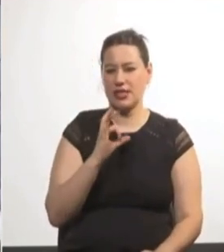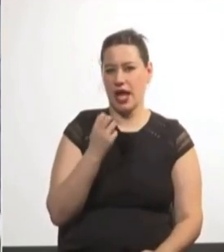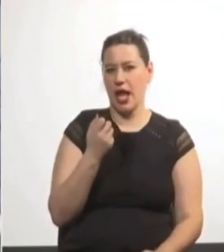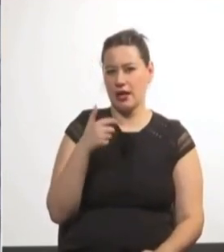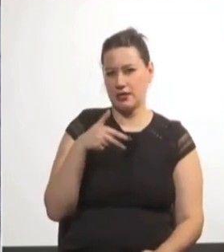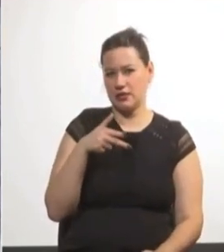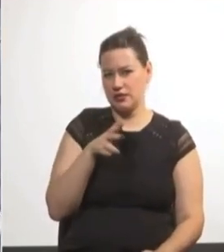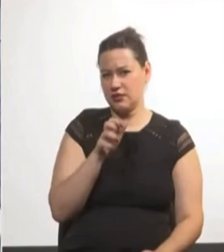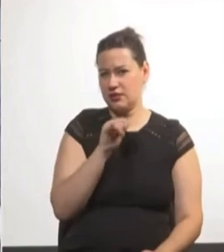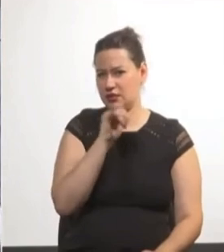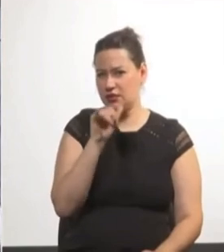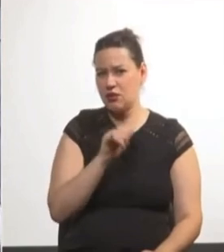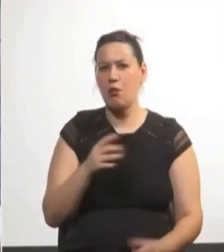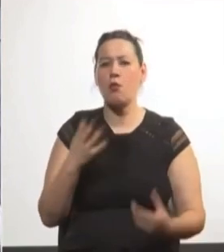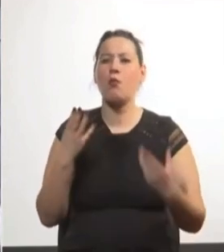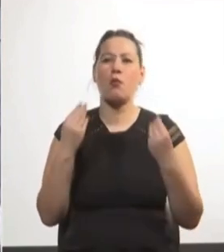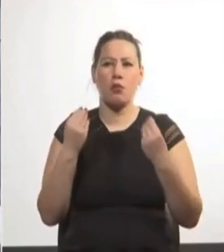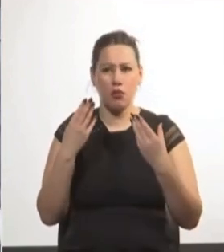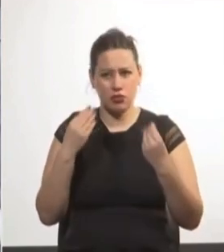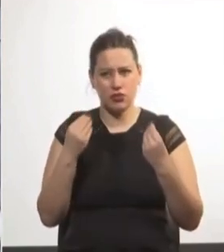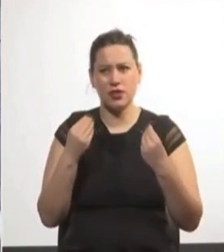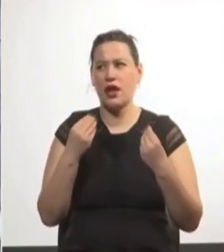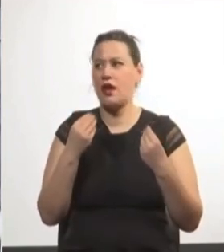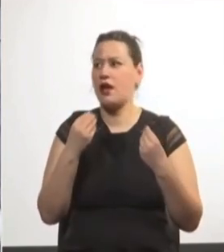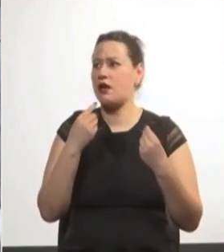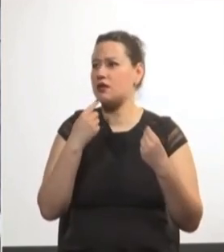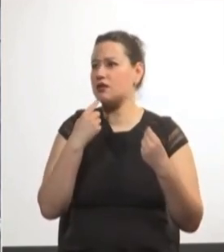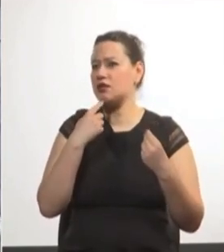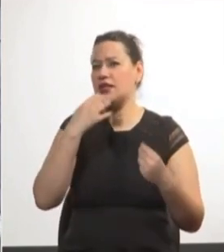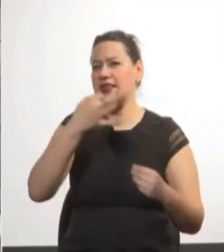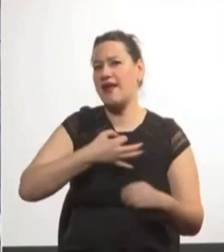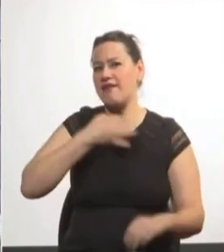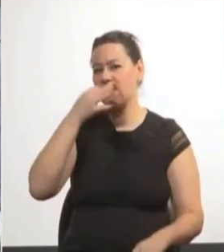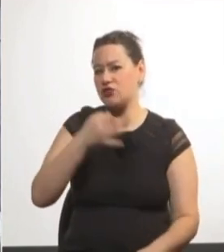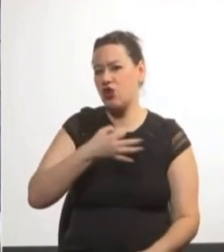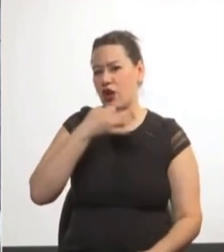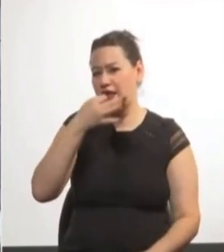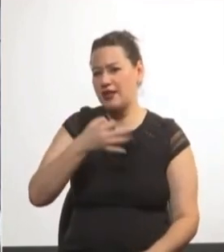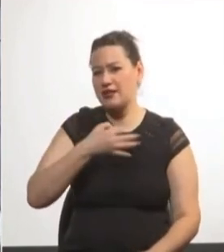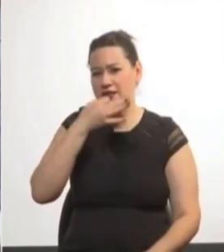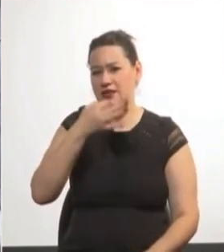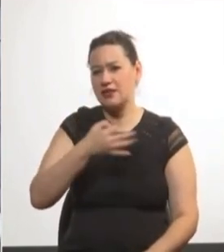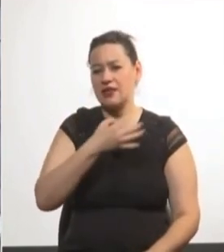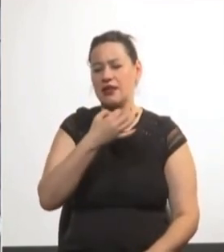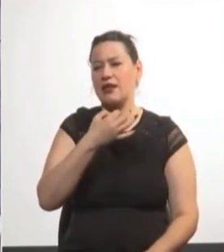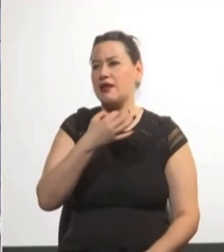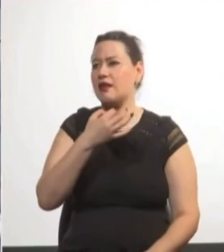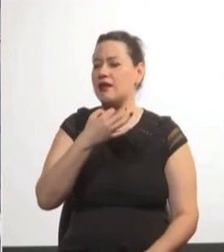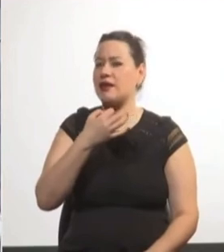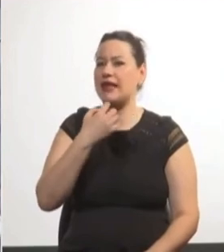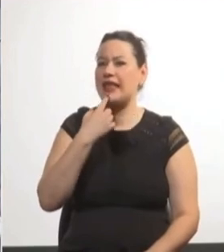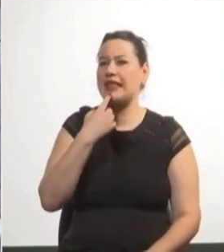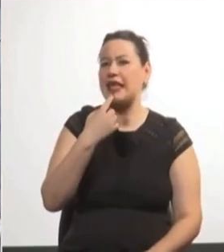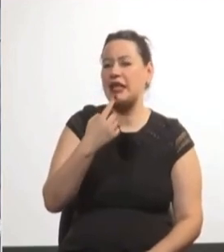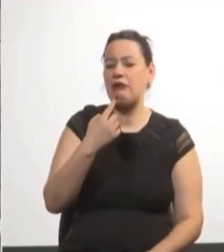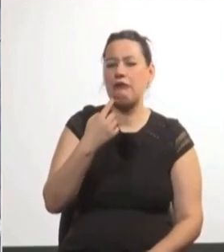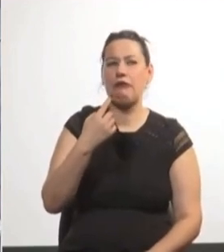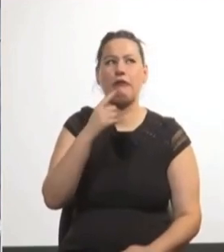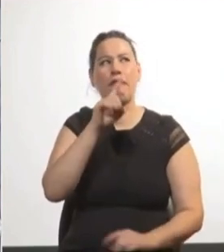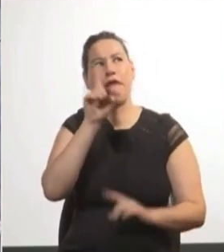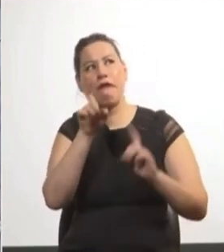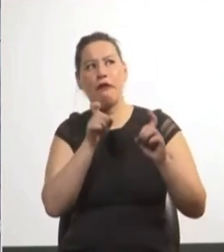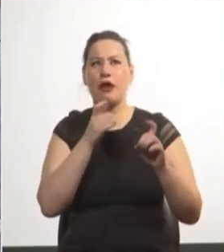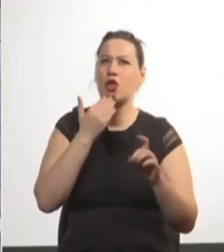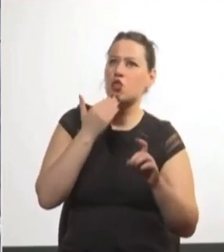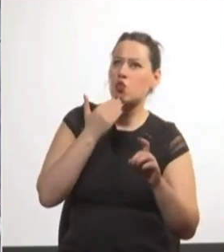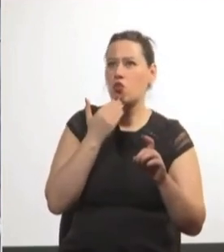hubo muchísimas intervenciones que dedicaron la mayor parte del tiempo a plantear cuestionamientos a